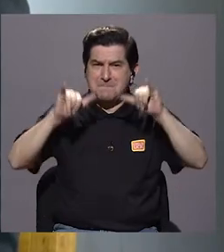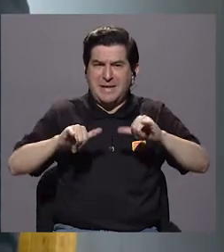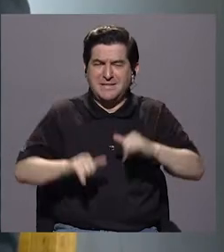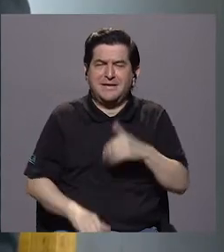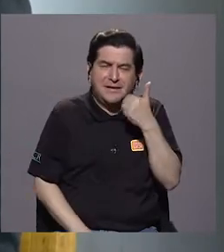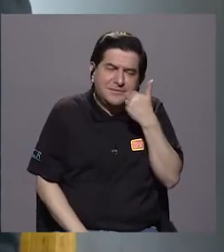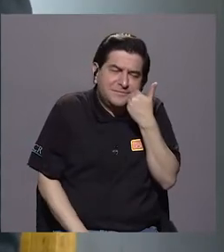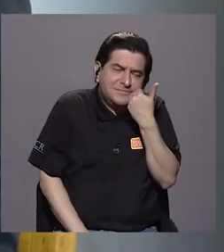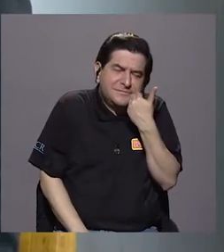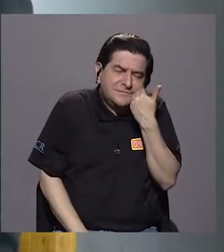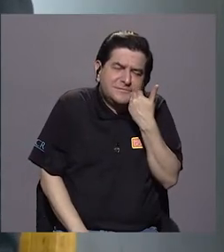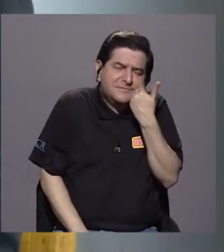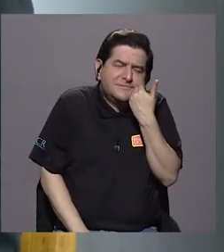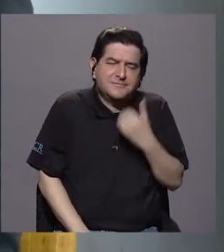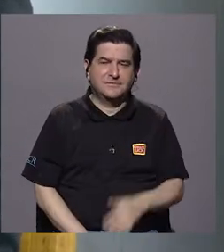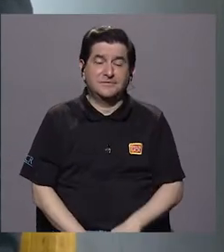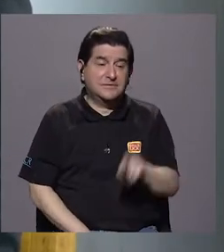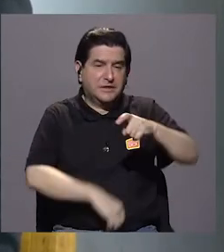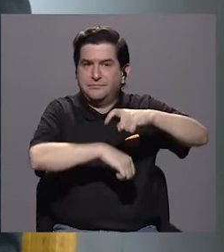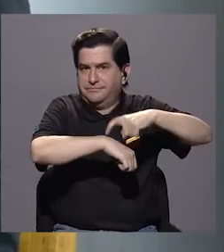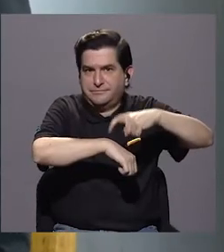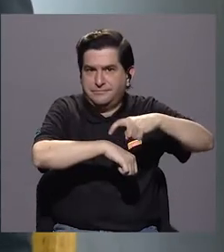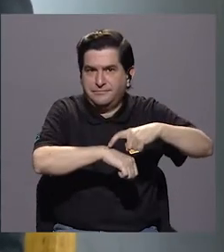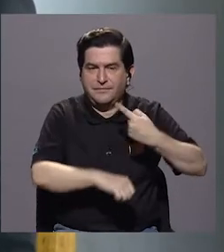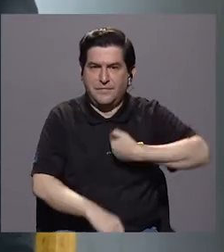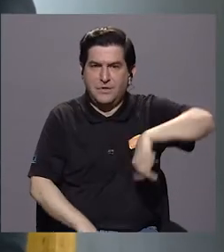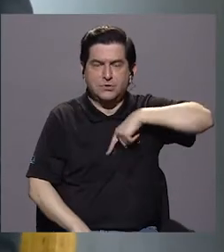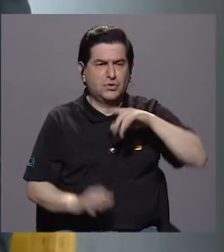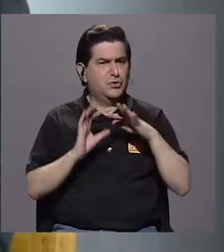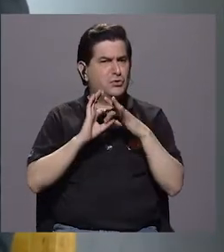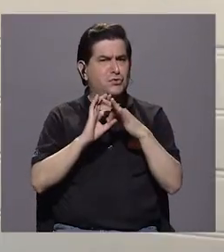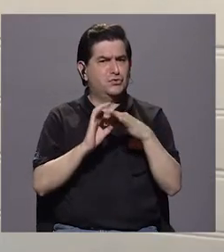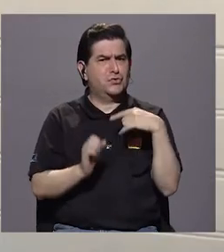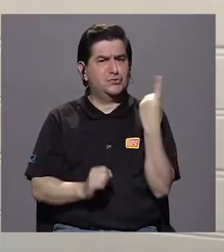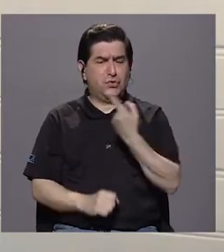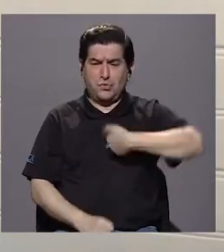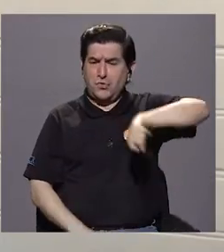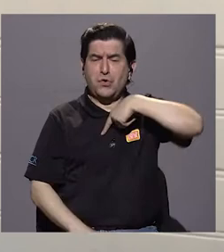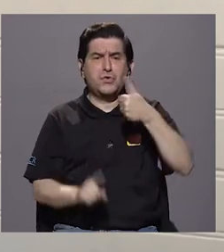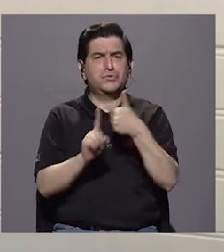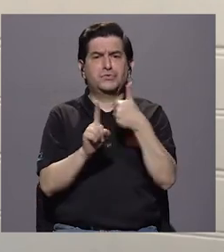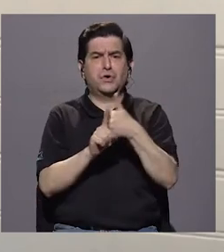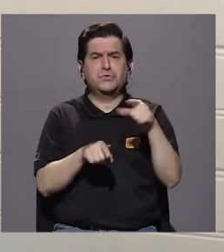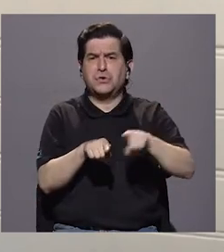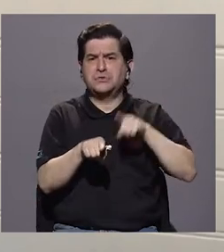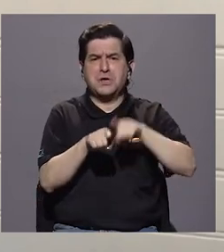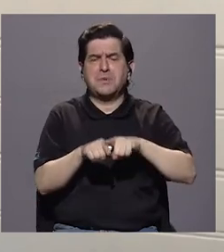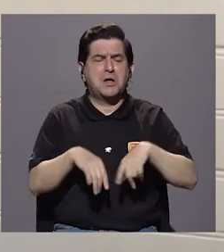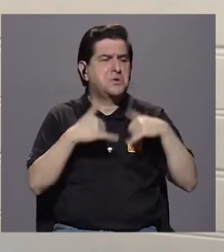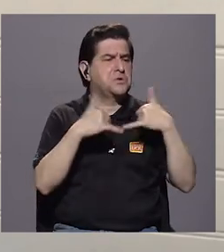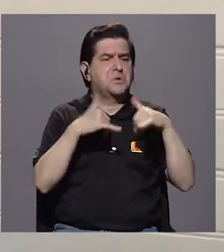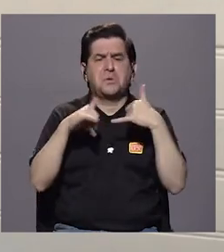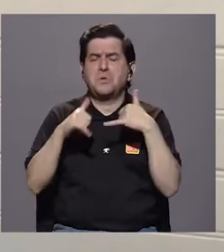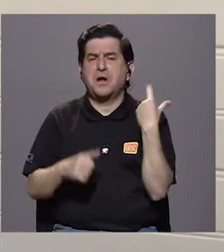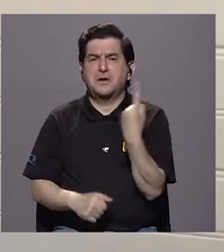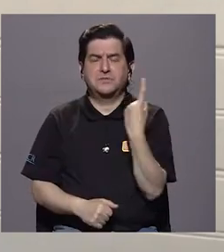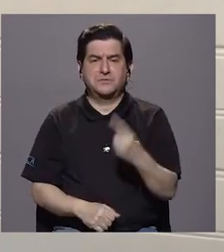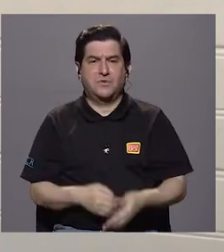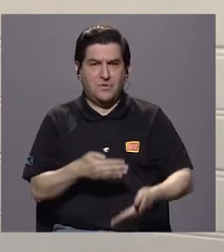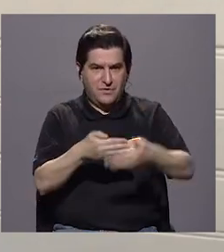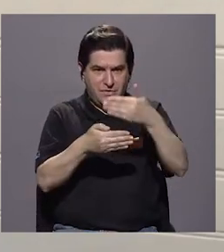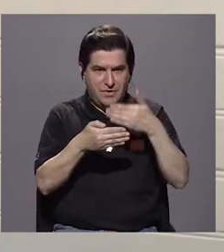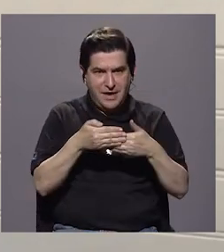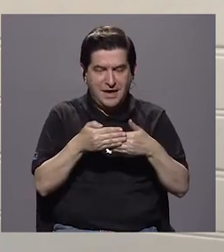timidez, porque en ese entonces solo nos relacionábamos entre nosotros, entre los hermanos, solo jugábamos con los hermanos. Ayer, antes de tener